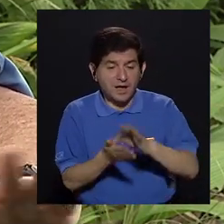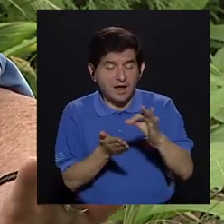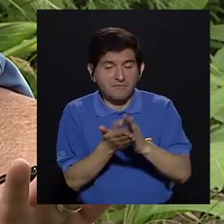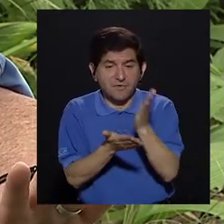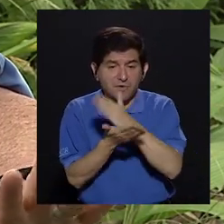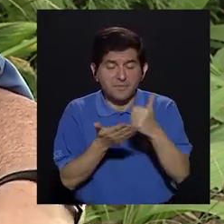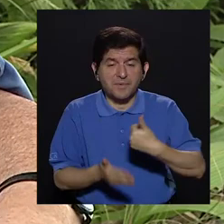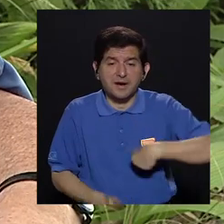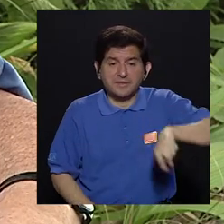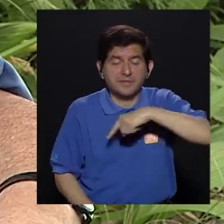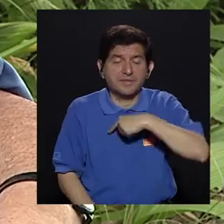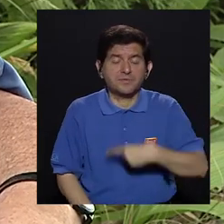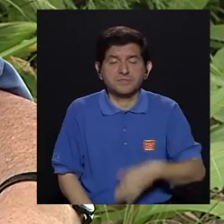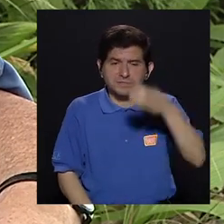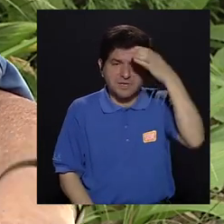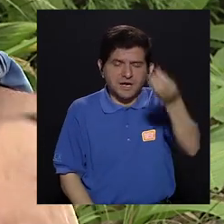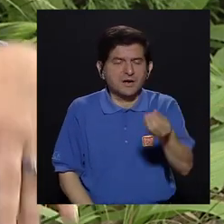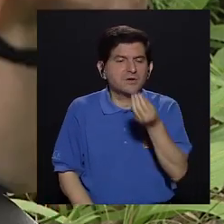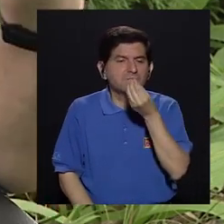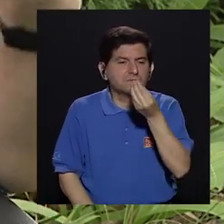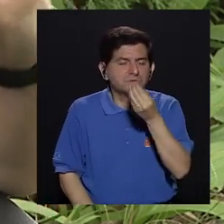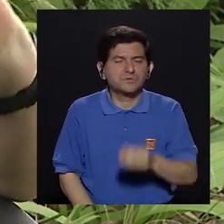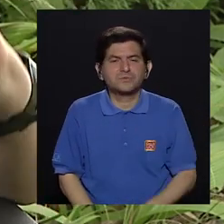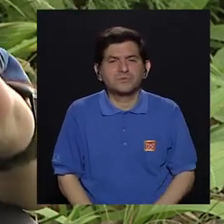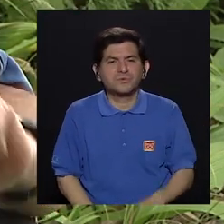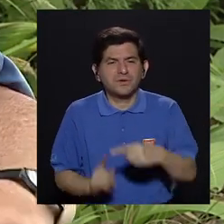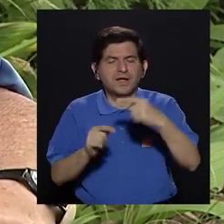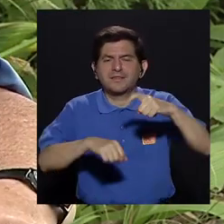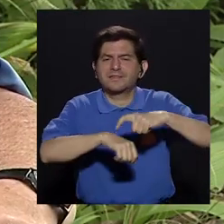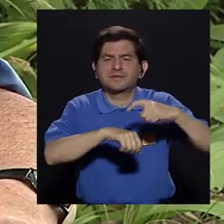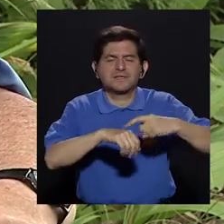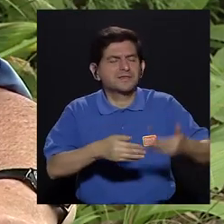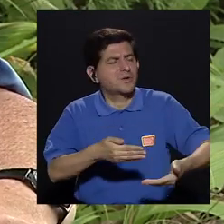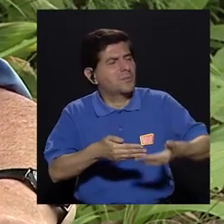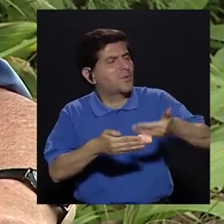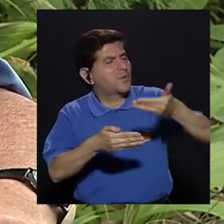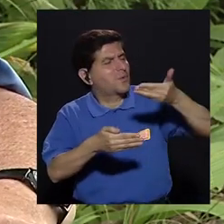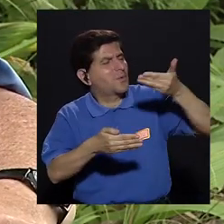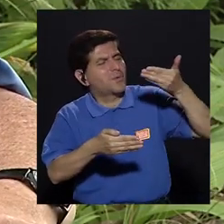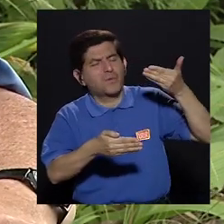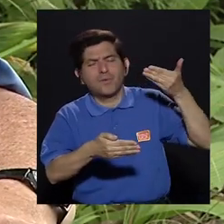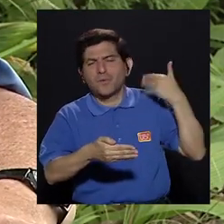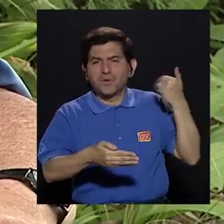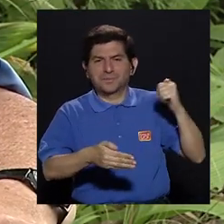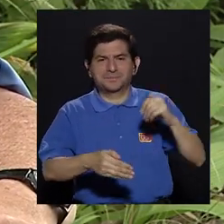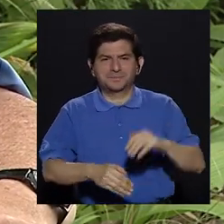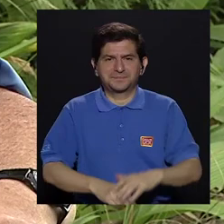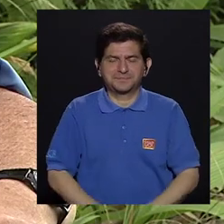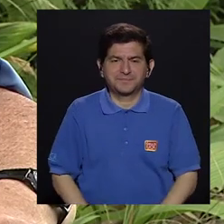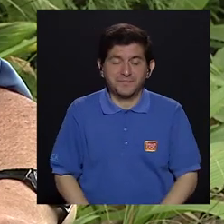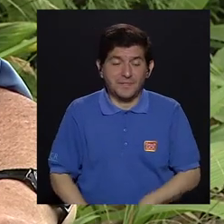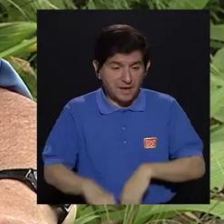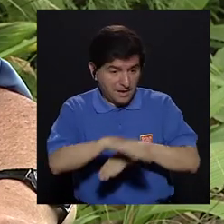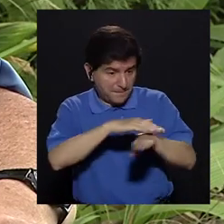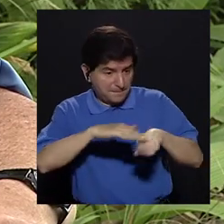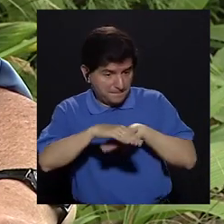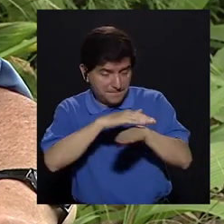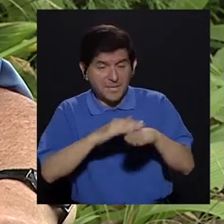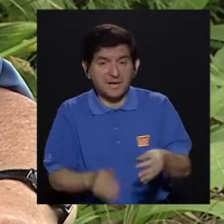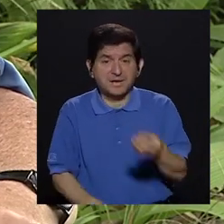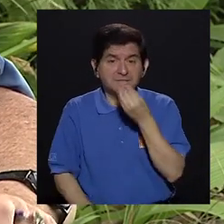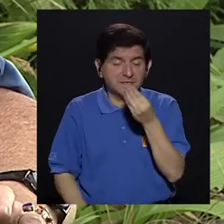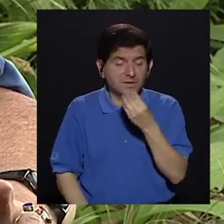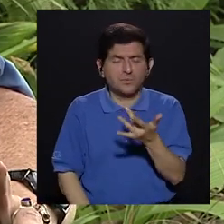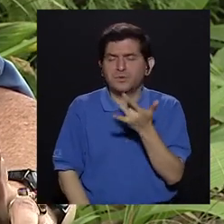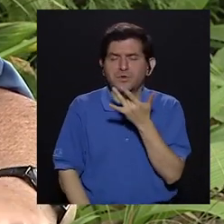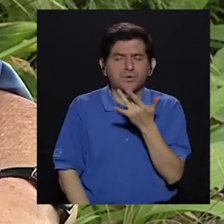formado parte de nuestra cultura alimentaria desde tiempos muy, muy atrás. Es la base de